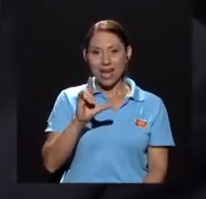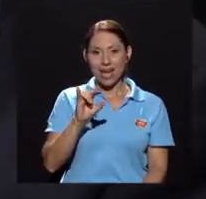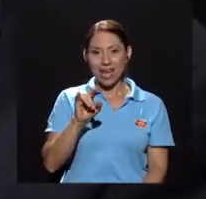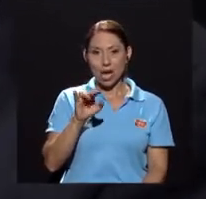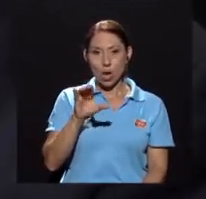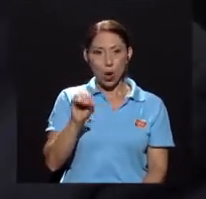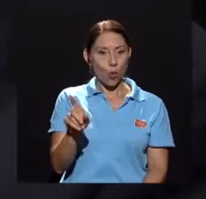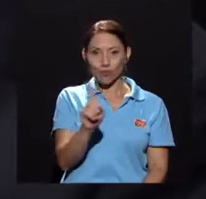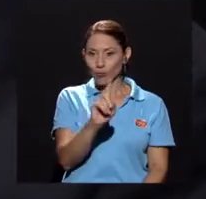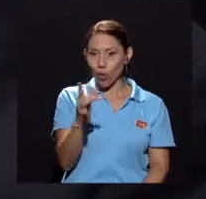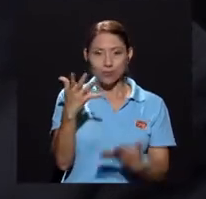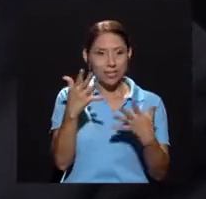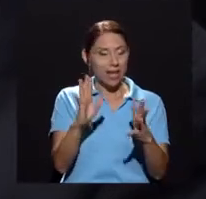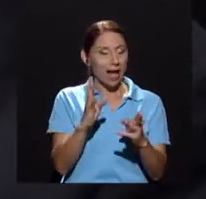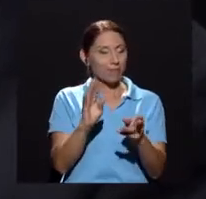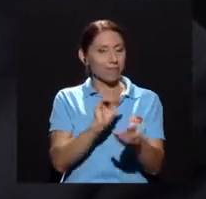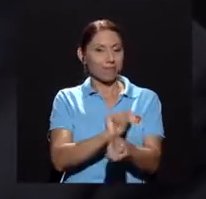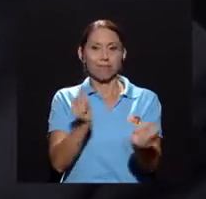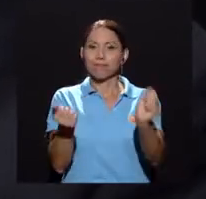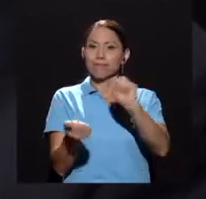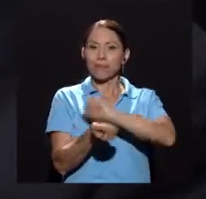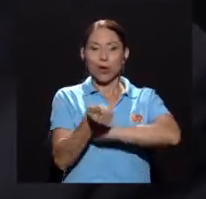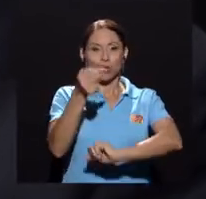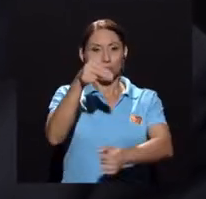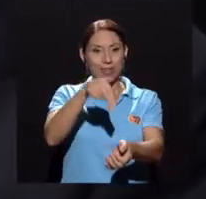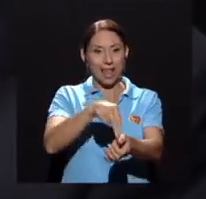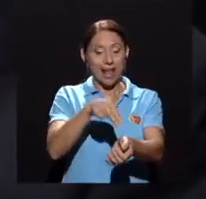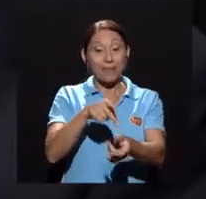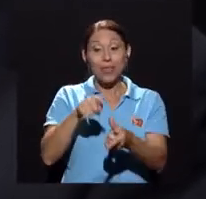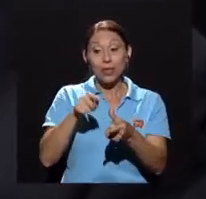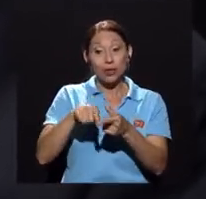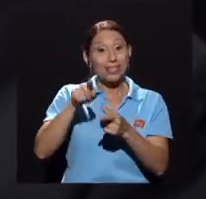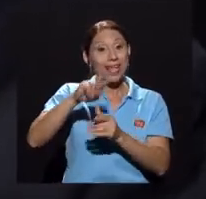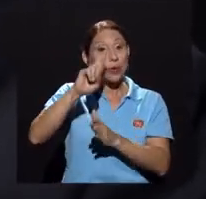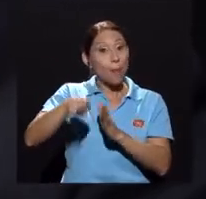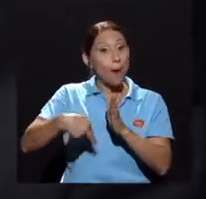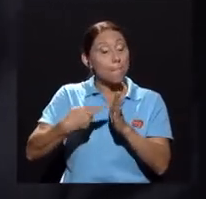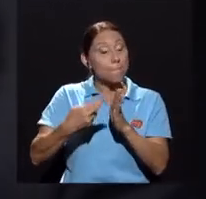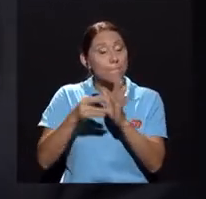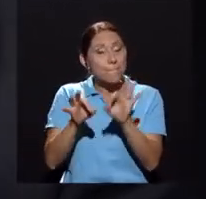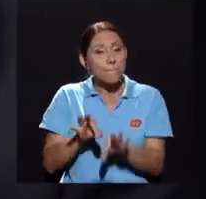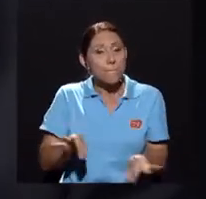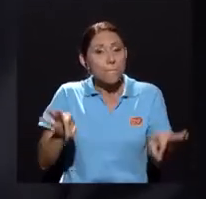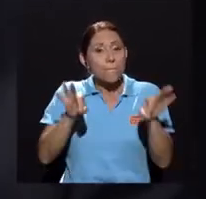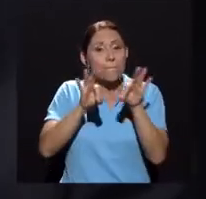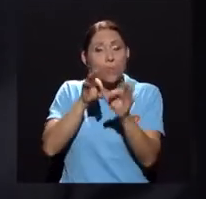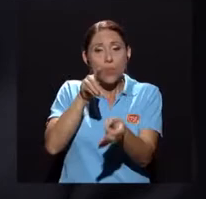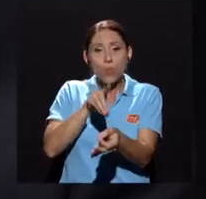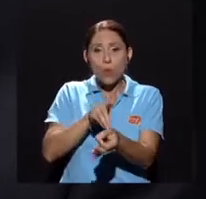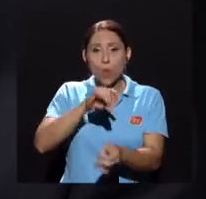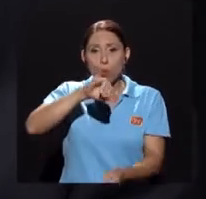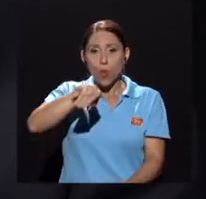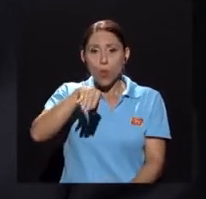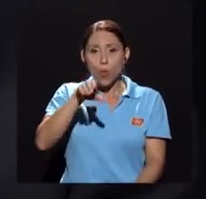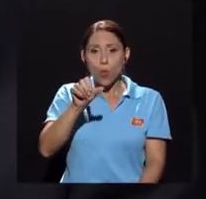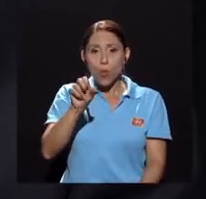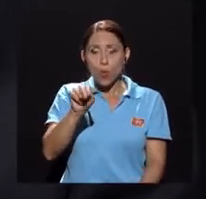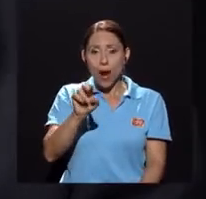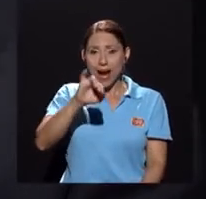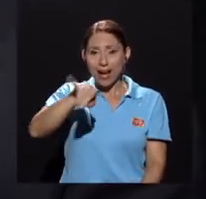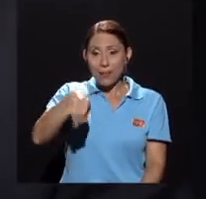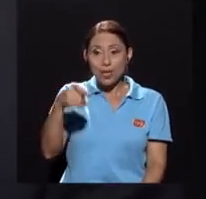entonces ahí juega un papel fundamental juan jaramillo porque juan jaramillo resulta ser amigo queridísimo